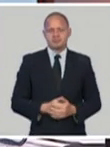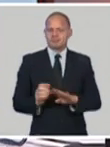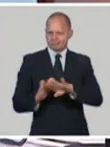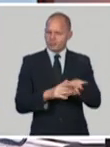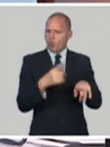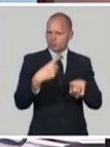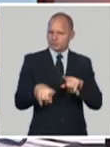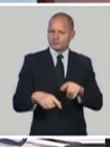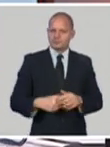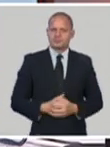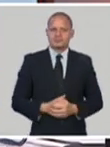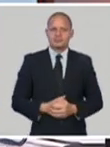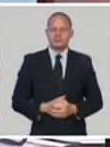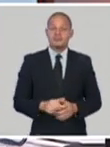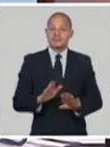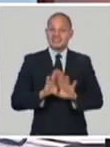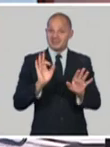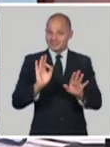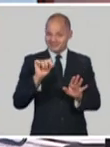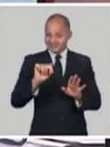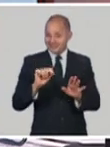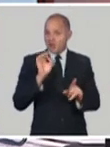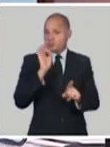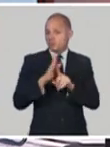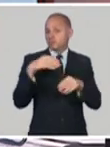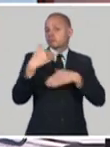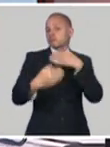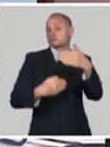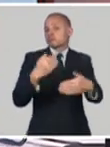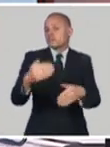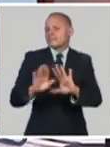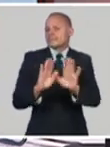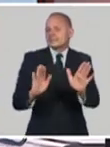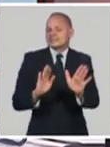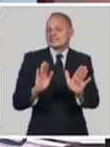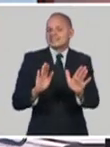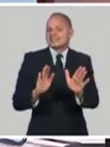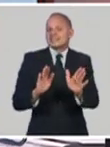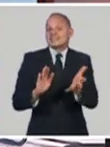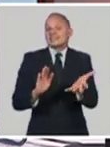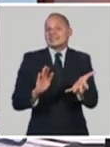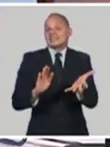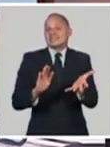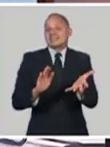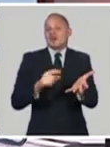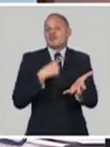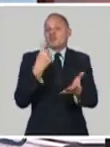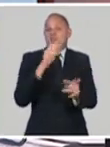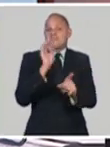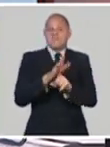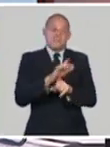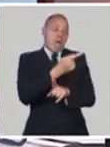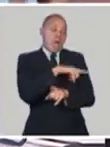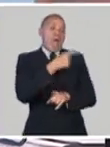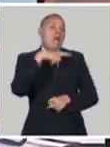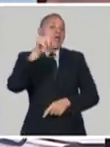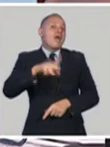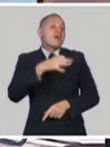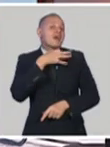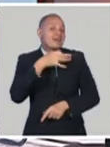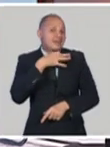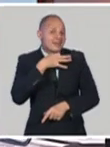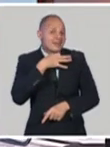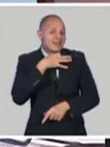y es que hemos hecho la tarea de ordenamiento en un momento económico muy complejo, de muchas limitaciones. Todo el mundo lo